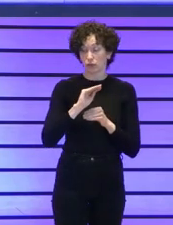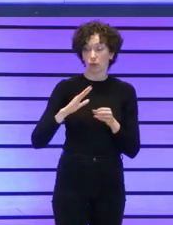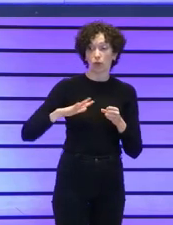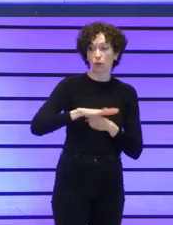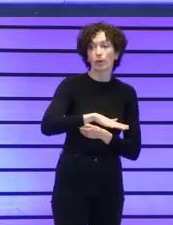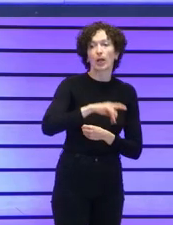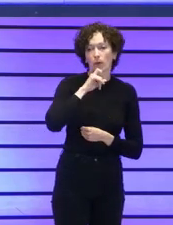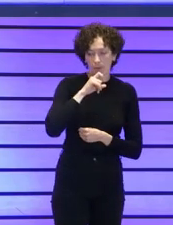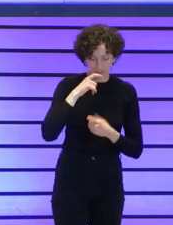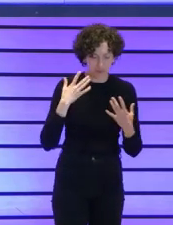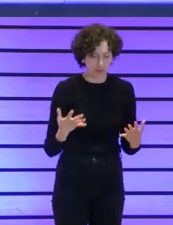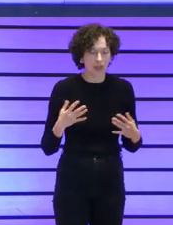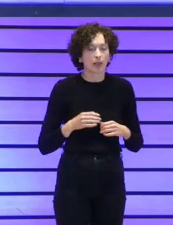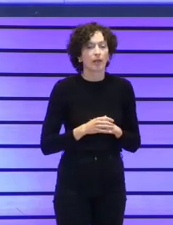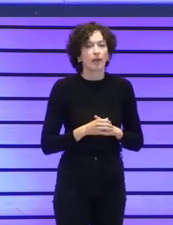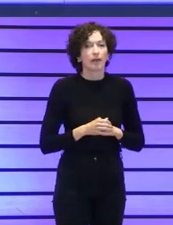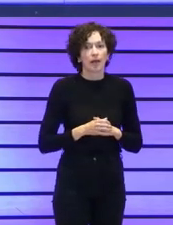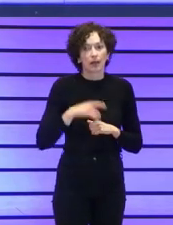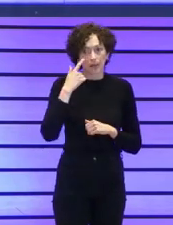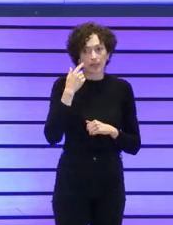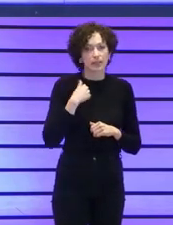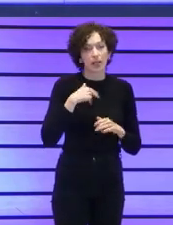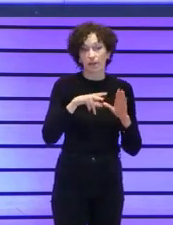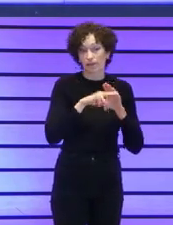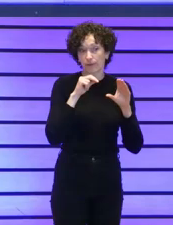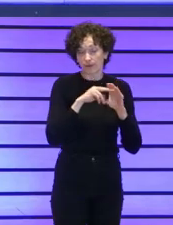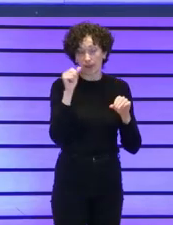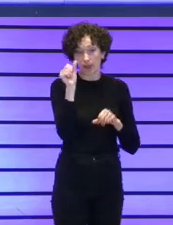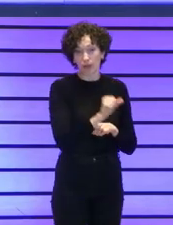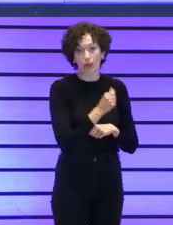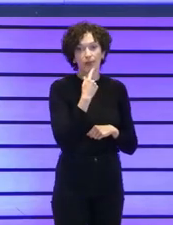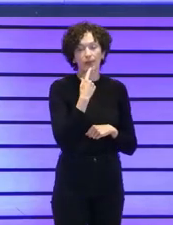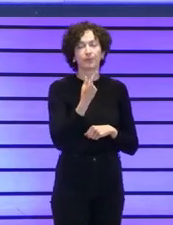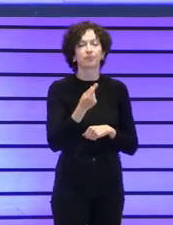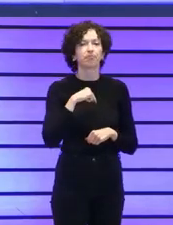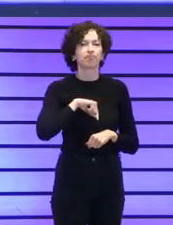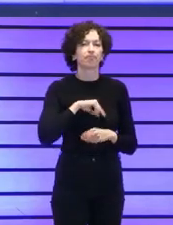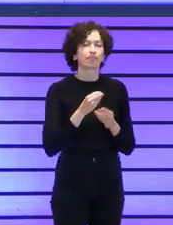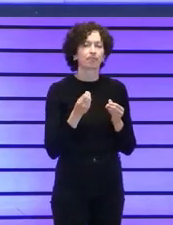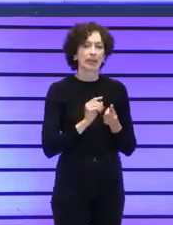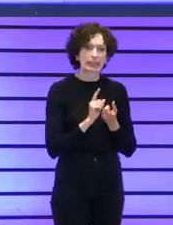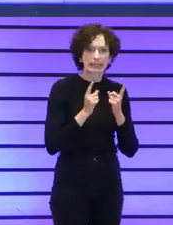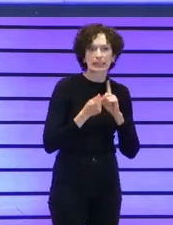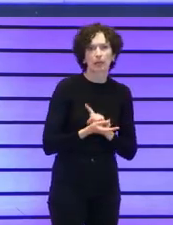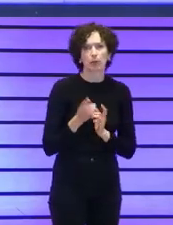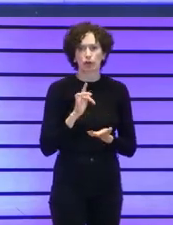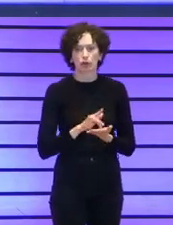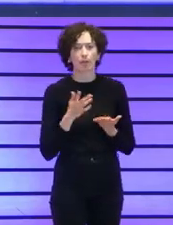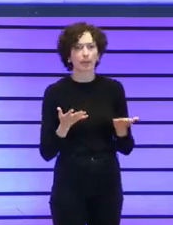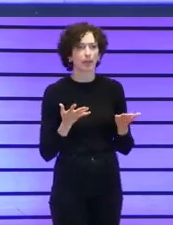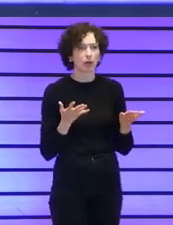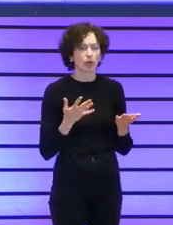Yo creo que, vamos a ver, se ha hecho referencia en el vídeo, ¿no? Esa sensación que tenemos de cambio que nos deja